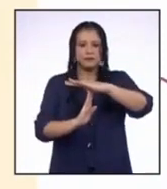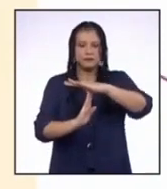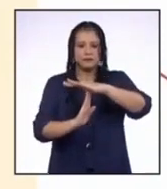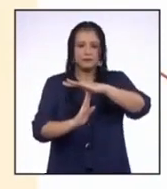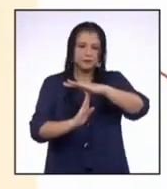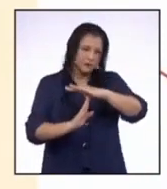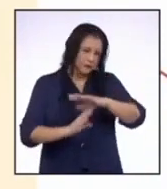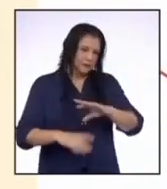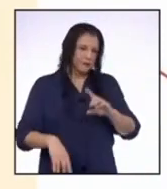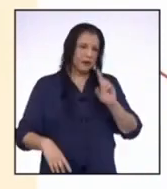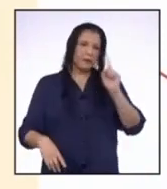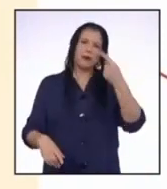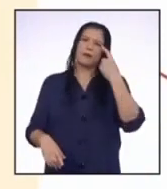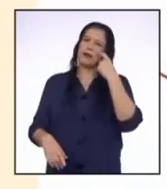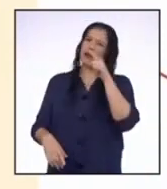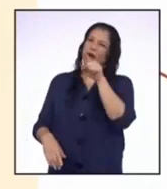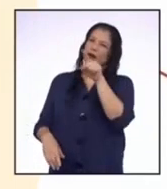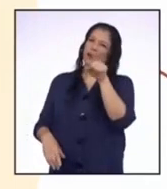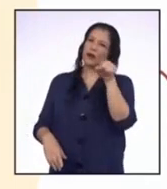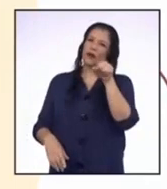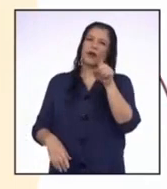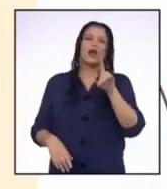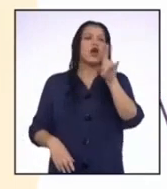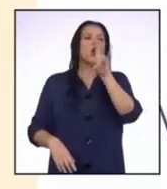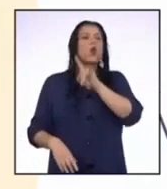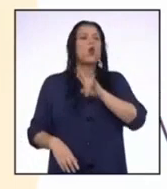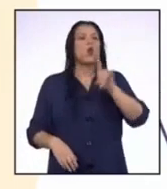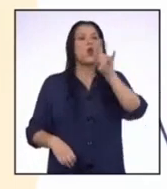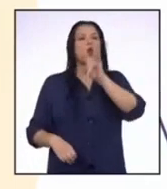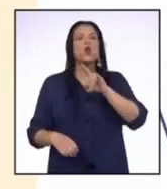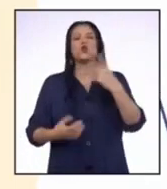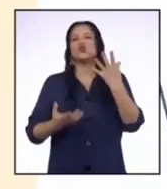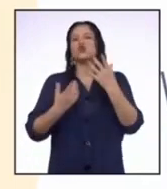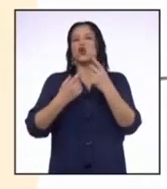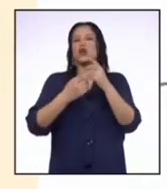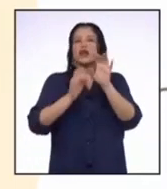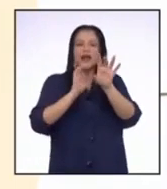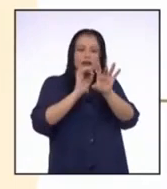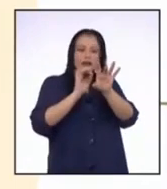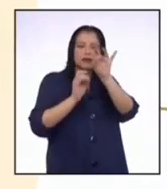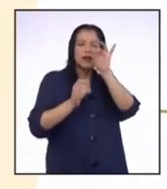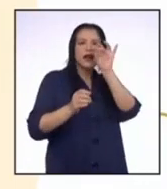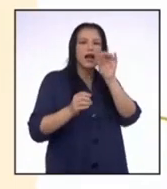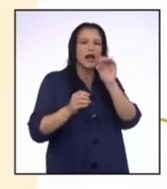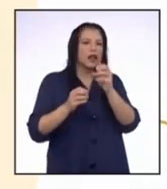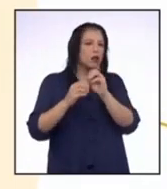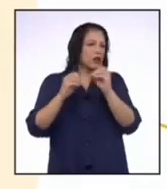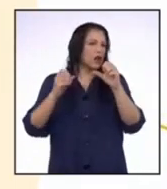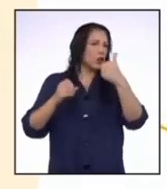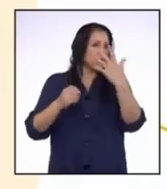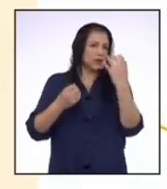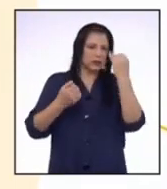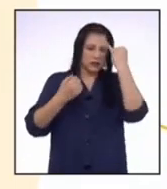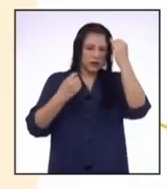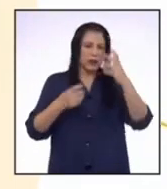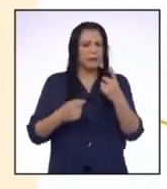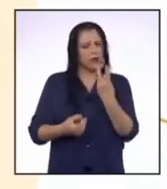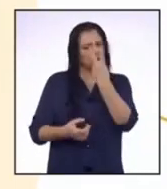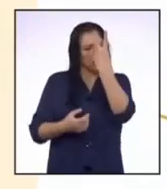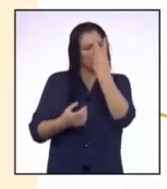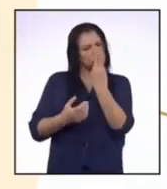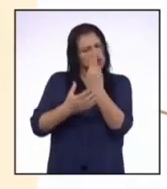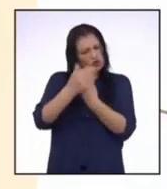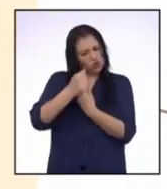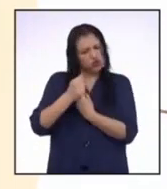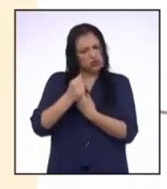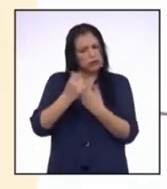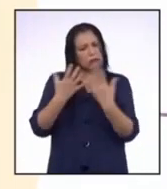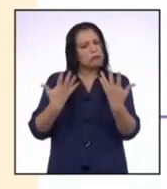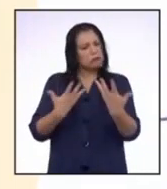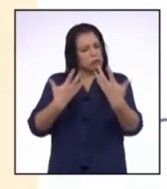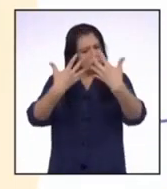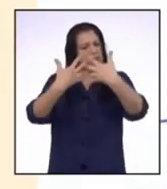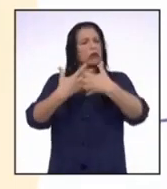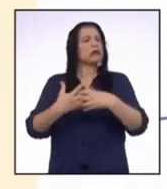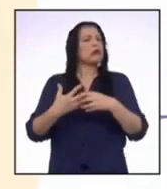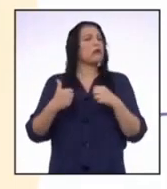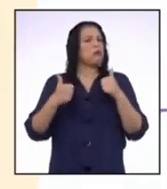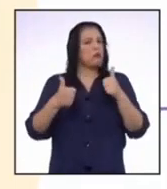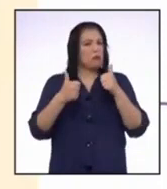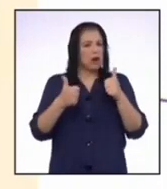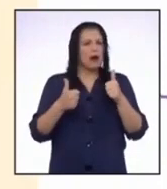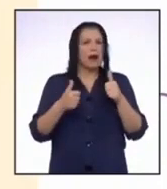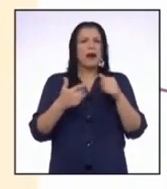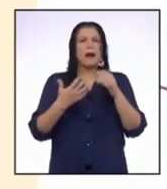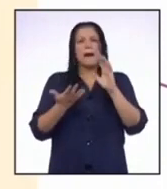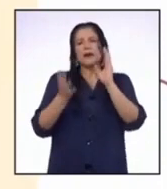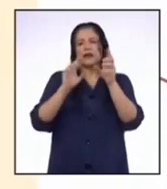La primera que he reconocido es el uso de citas intertextuales, pero lo curioso es que ambas citas se relacionan perfectamente. Es como